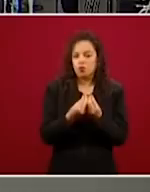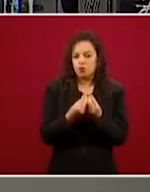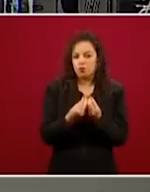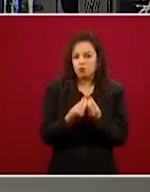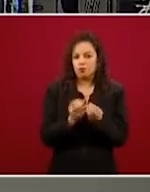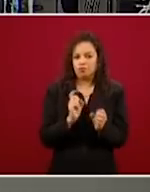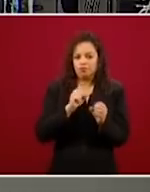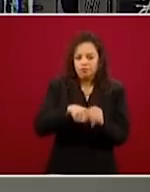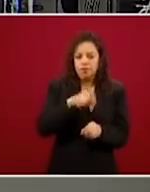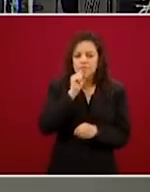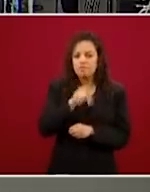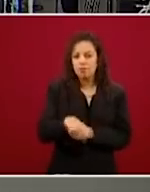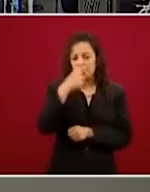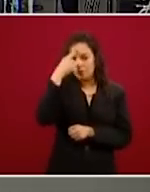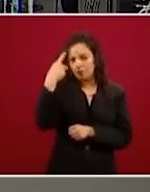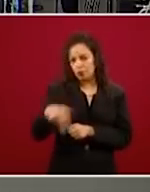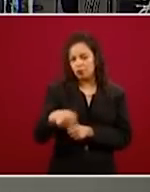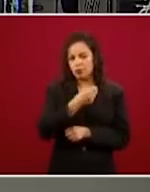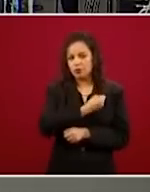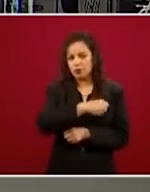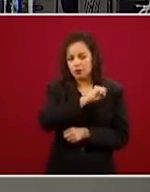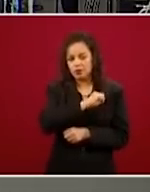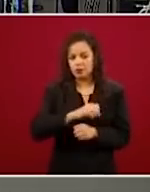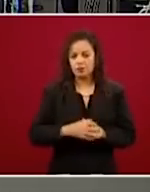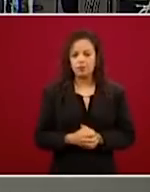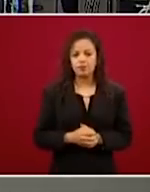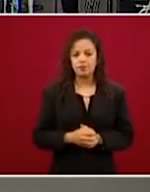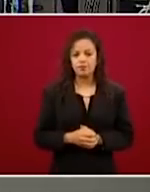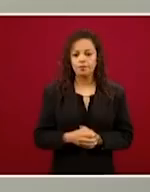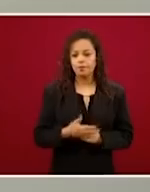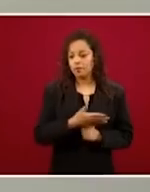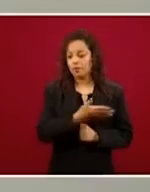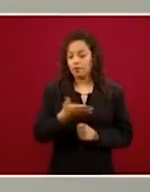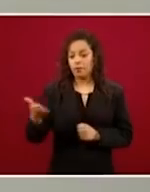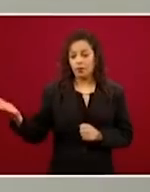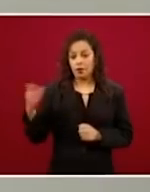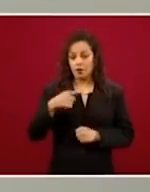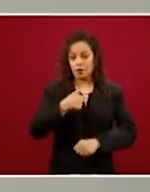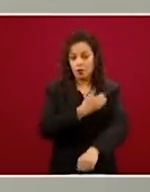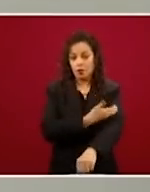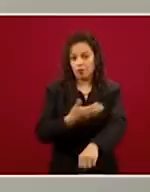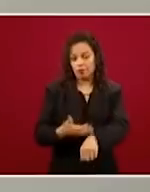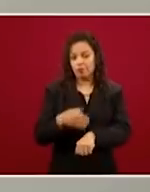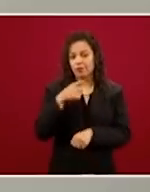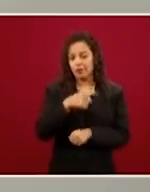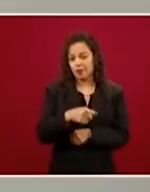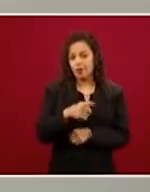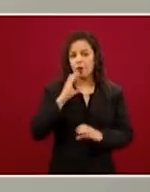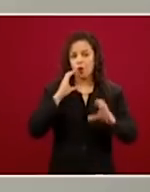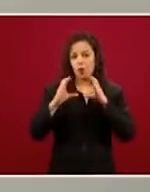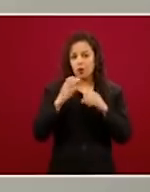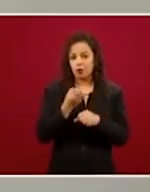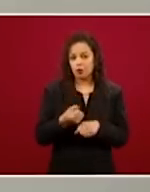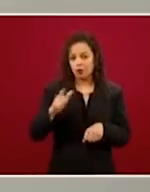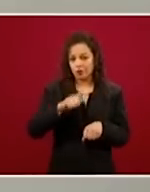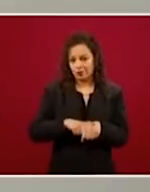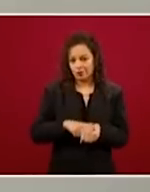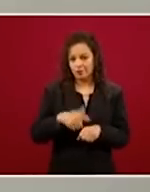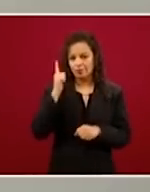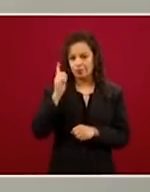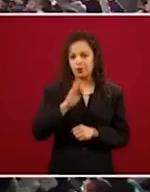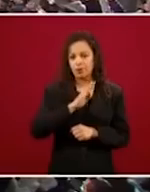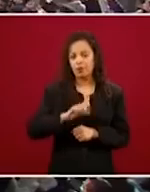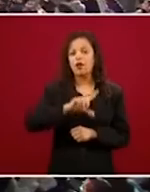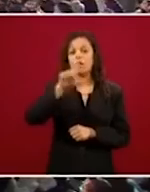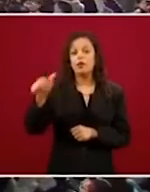denuncias casi se lo agradezco si nos dejan nos pueden apoyar aquí los colegas de comunicación social para recibirlas y después les daremos curso por